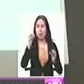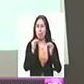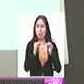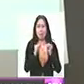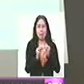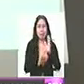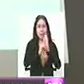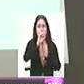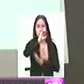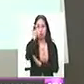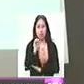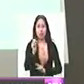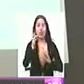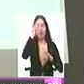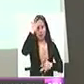afectado.